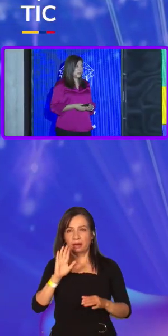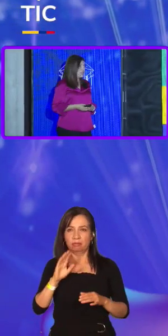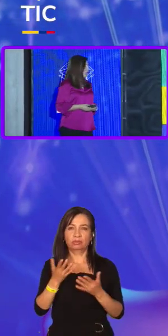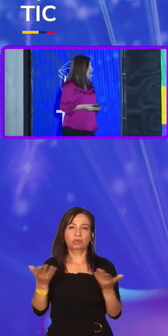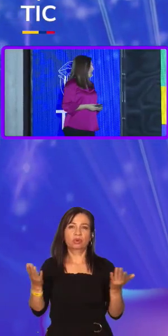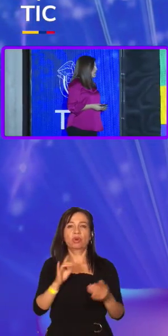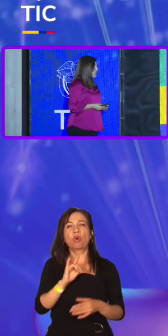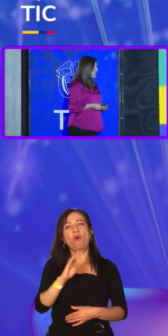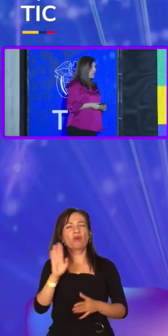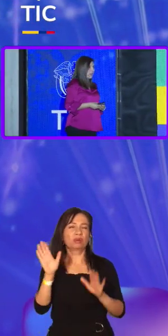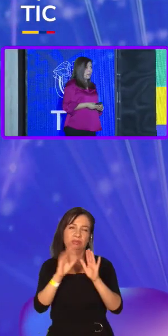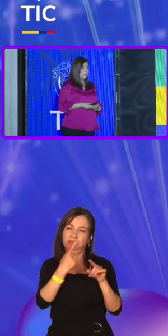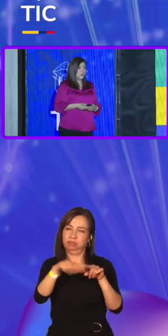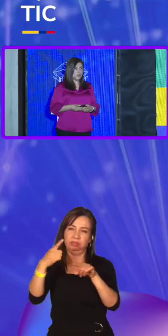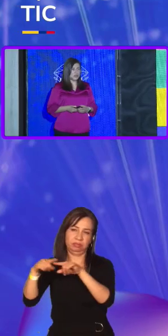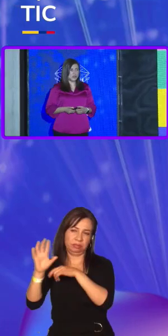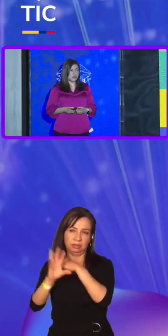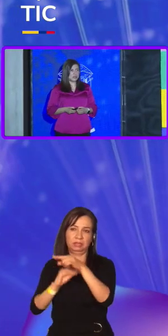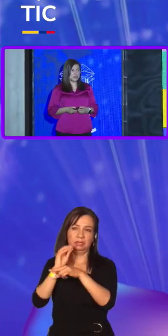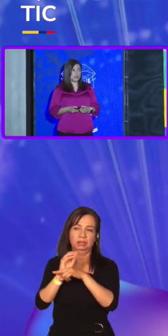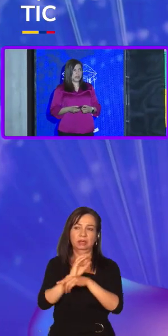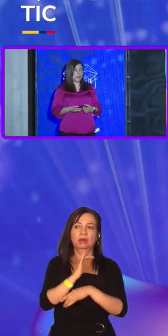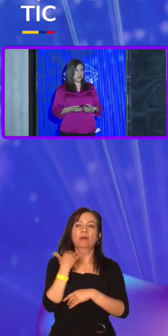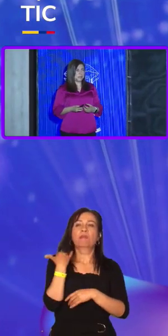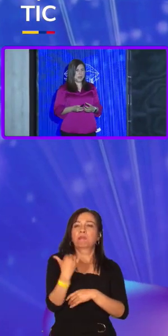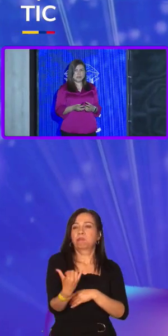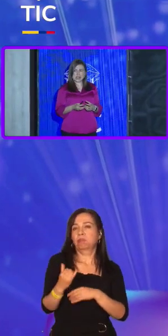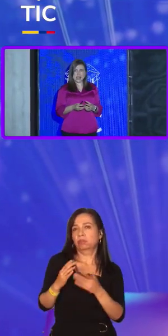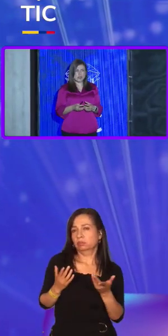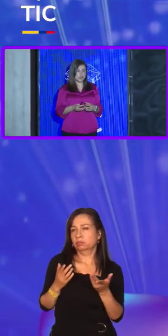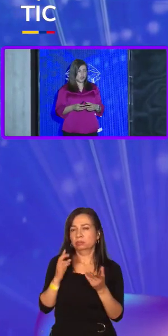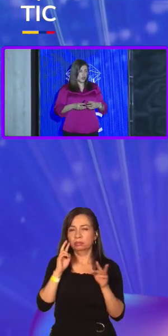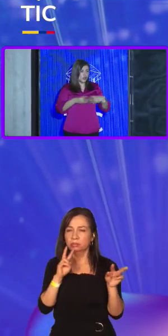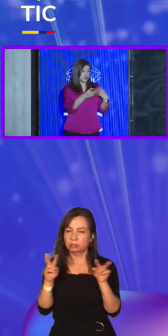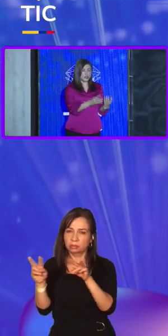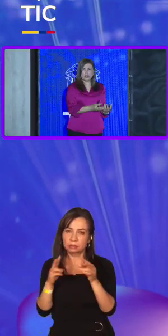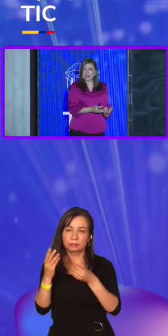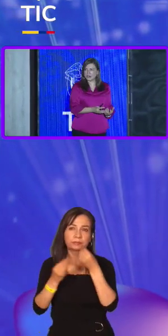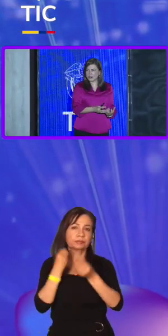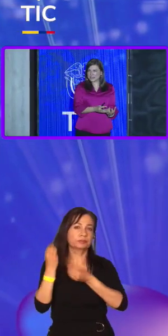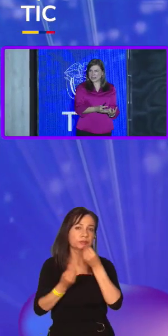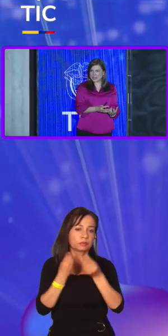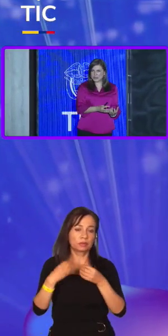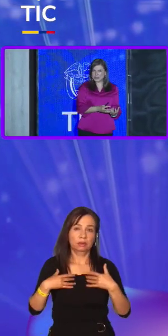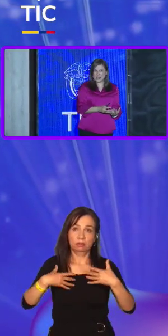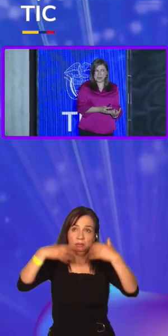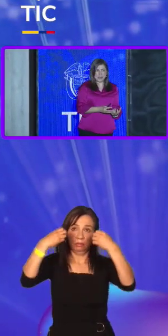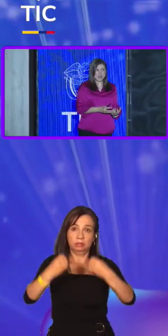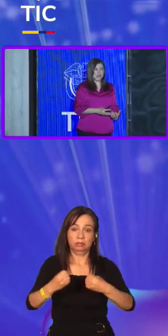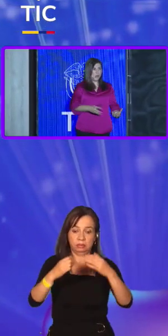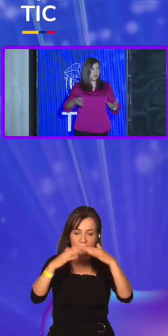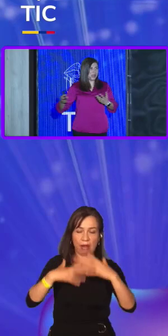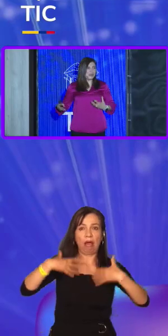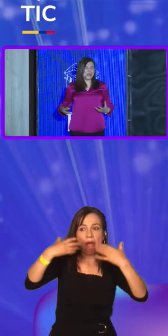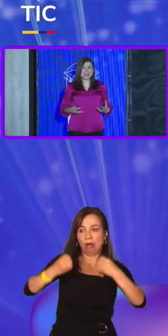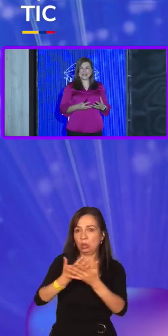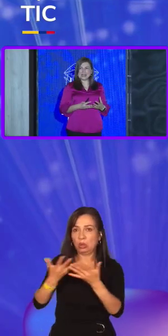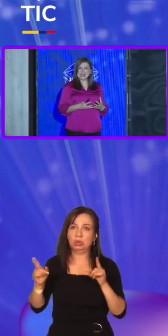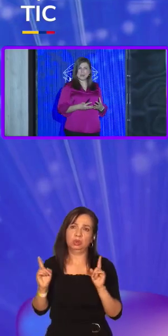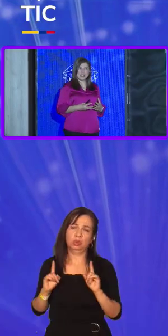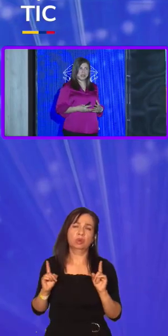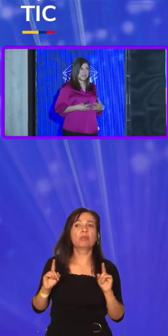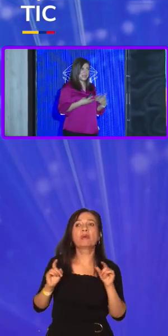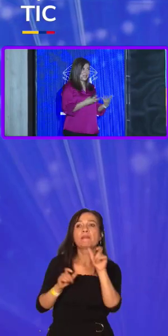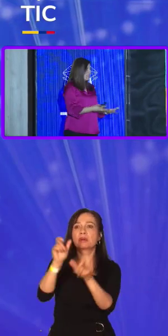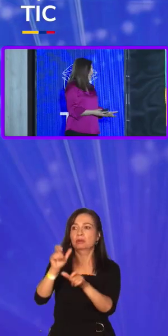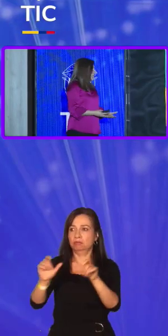etcétera, son plataformas de intermediación donde nosotros vemos que ellos no son los dueños de los activos, pero reúnen a una